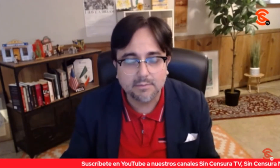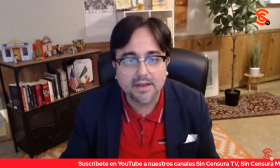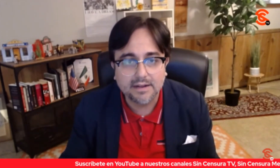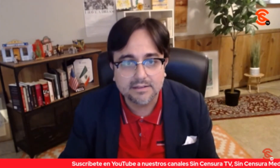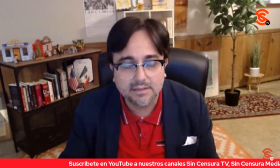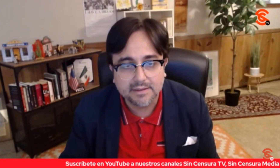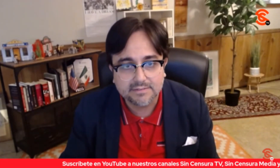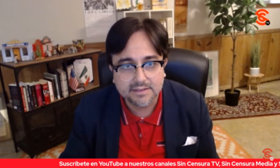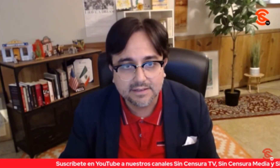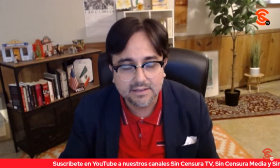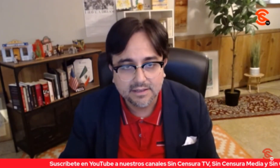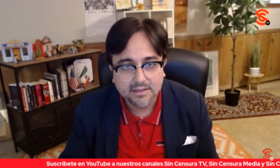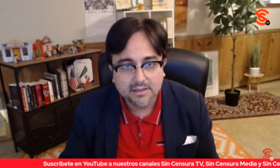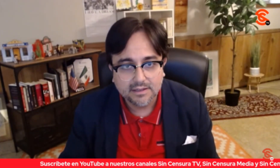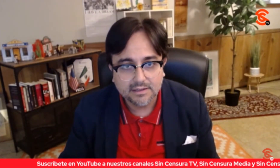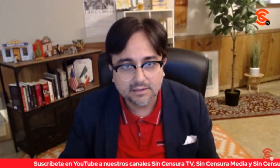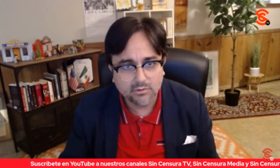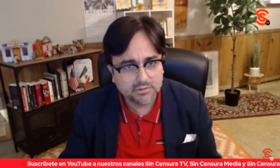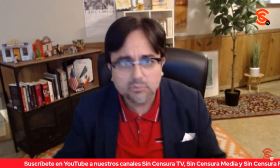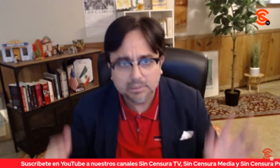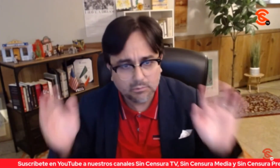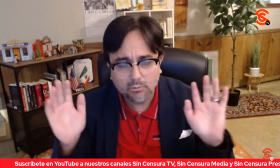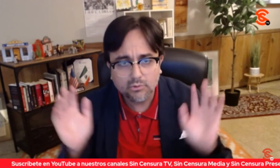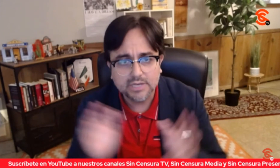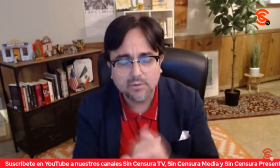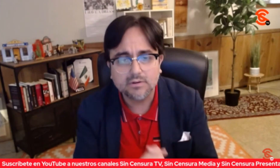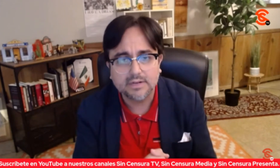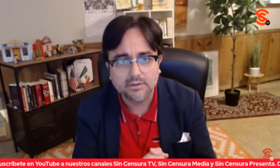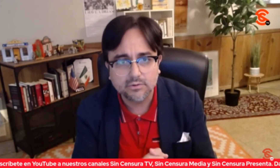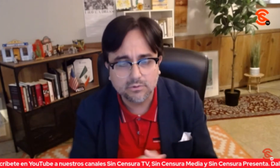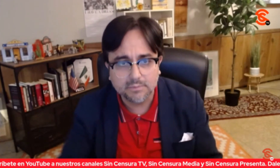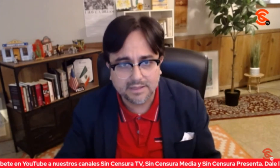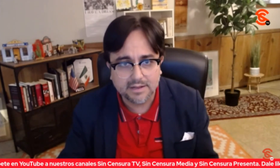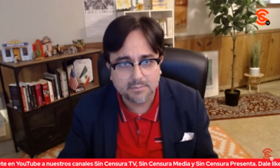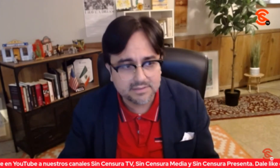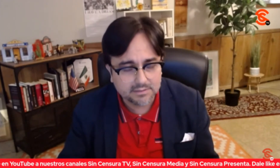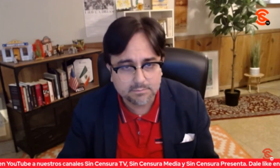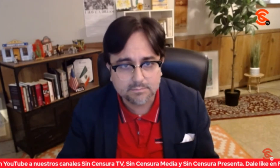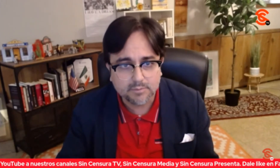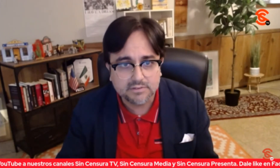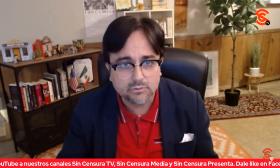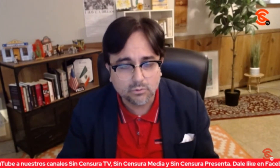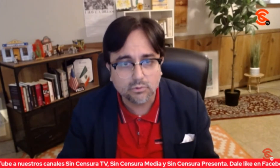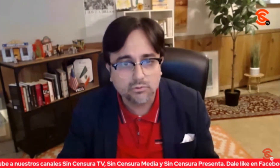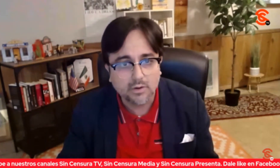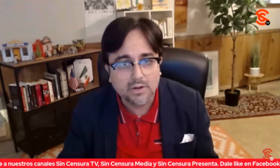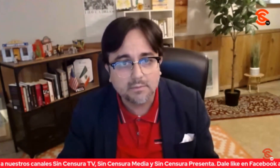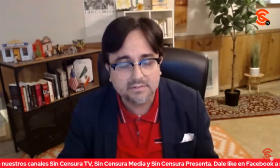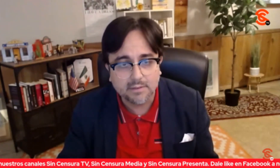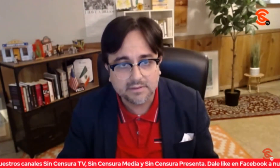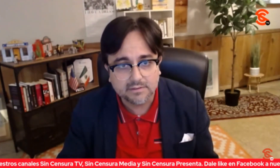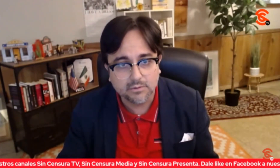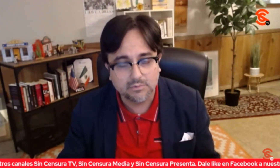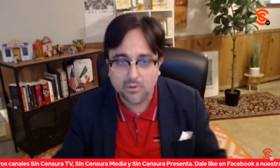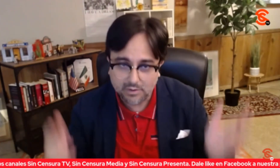efectivamente a trabajar en TV Azteca. Y lo decimos con mucha honra. Yo verdaderamente me siento orgulloso de